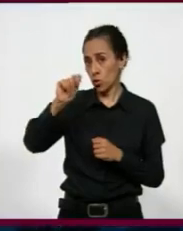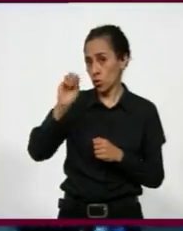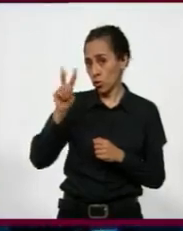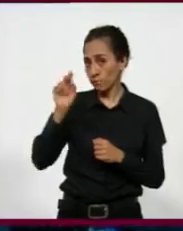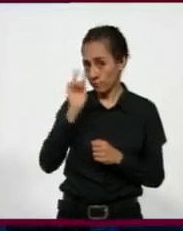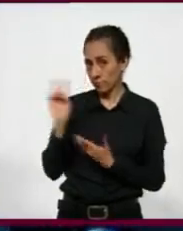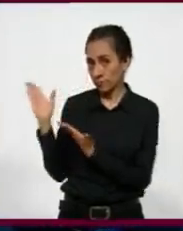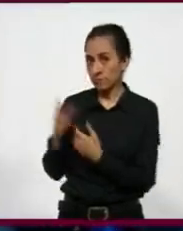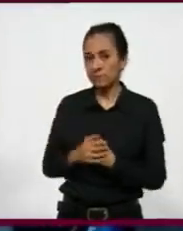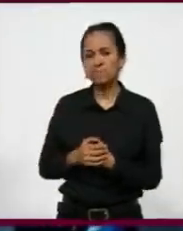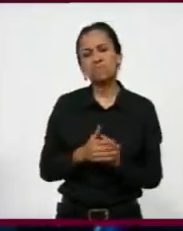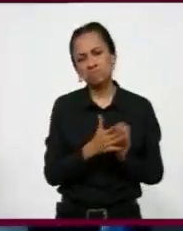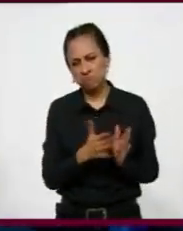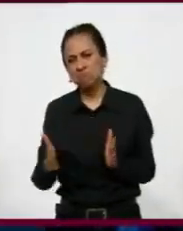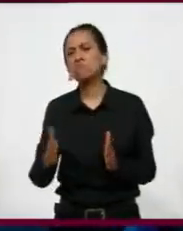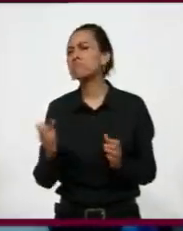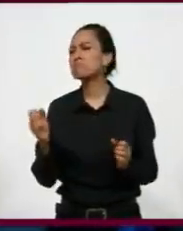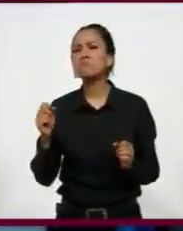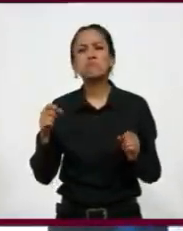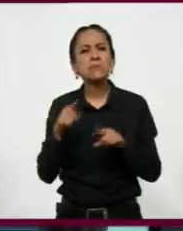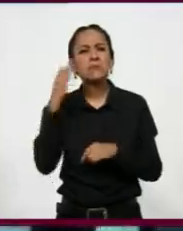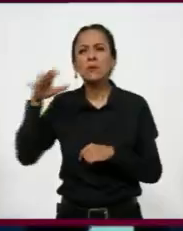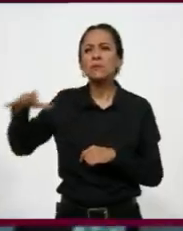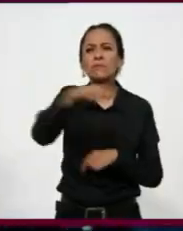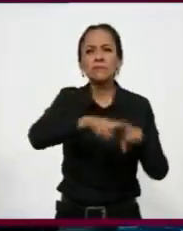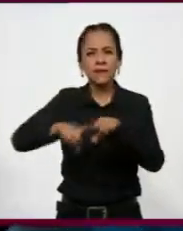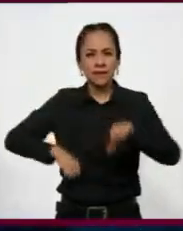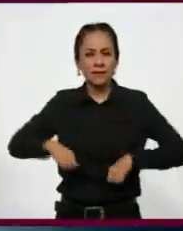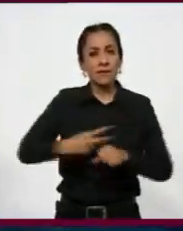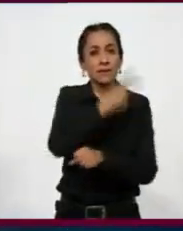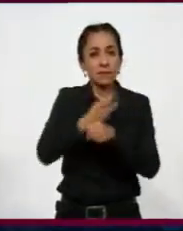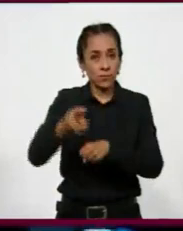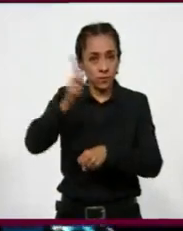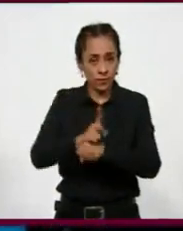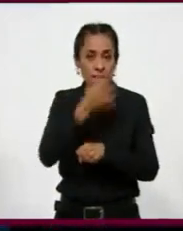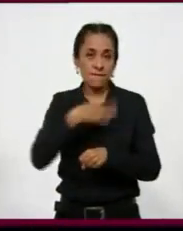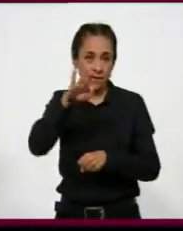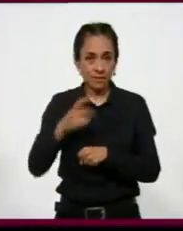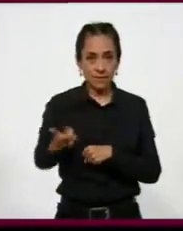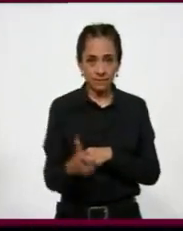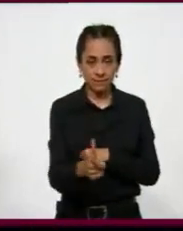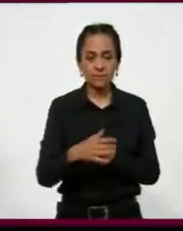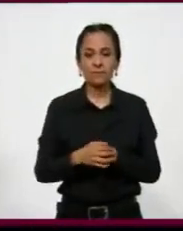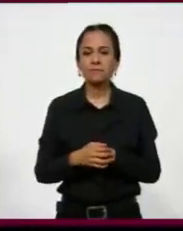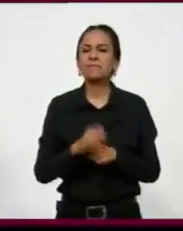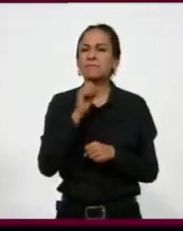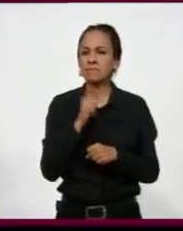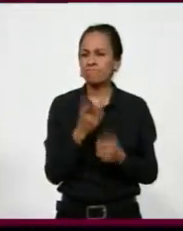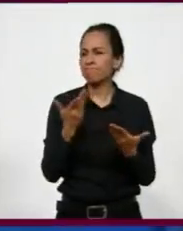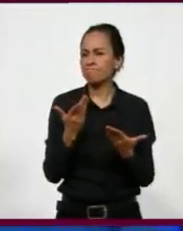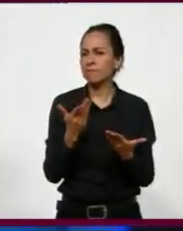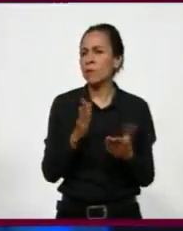esto transcurre, ha habido otras actividades en el segundo día del Festival Cervantino. Aquí lo más importante en el siguiente